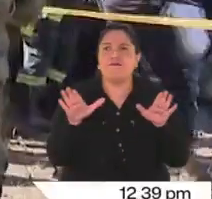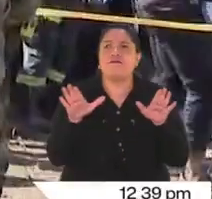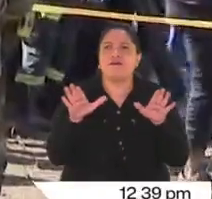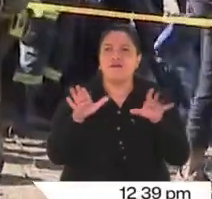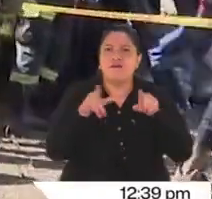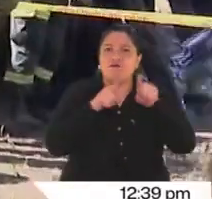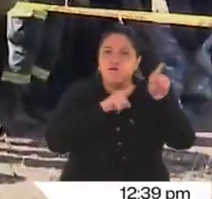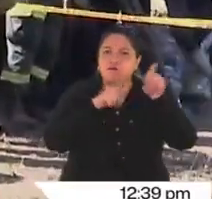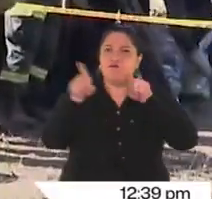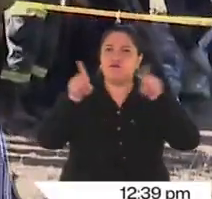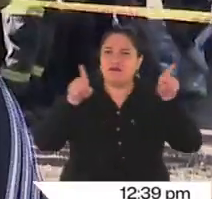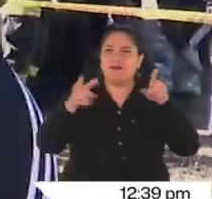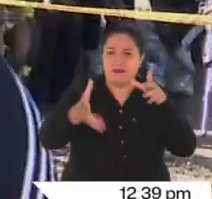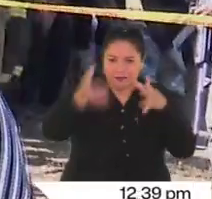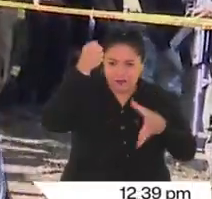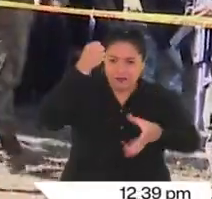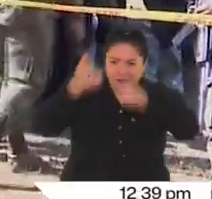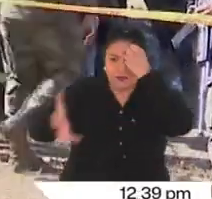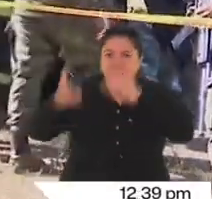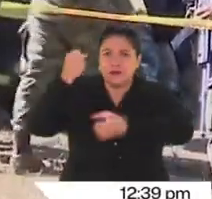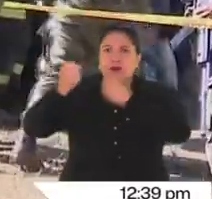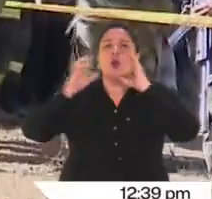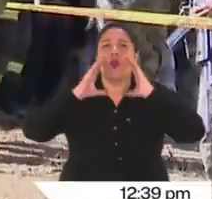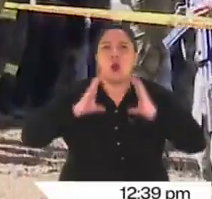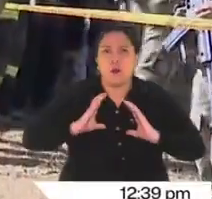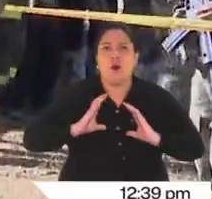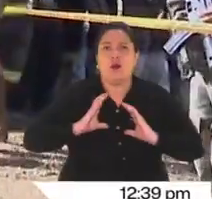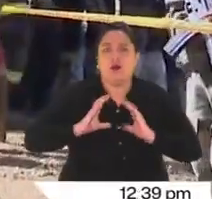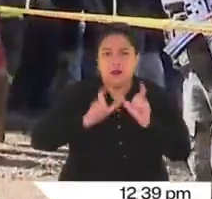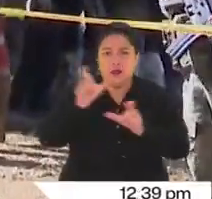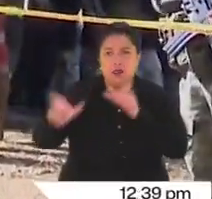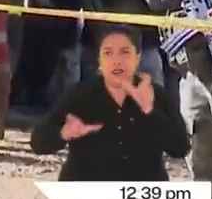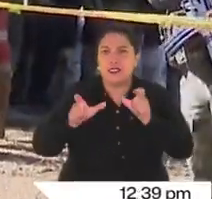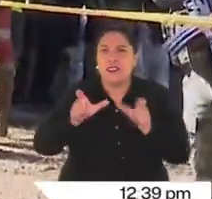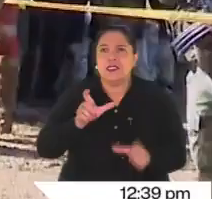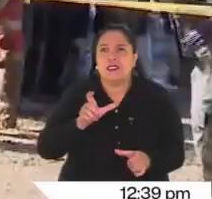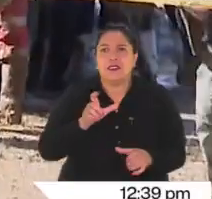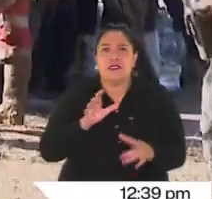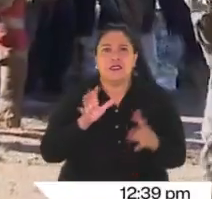Veo que están sacando los escombros, pero...